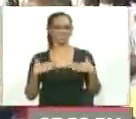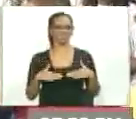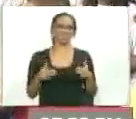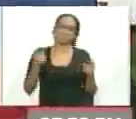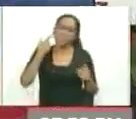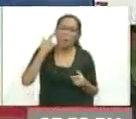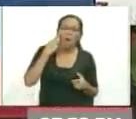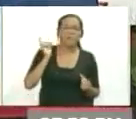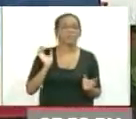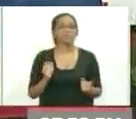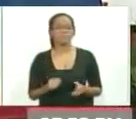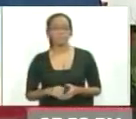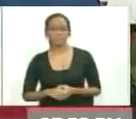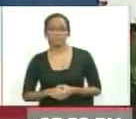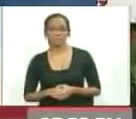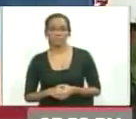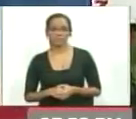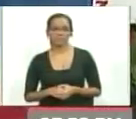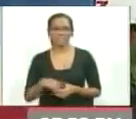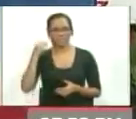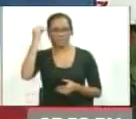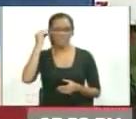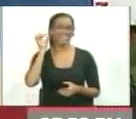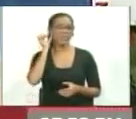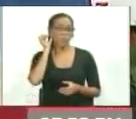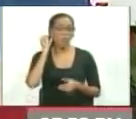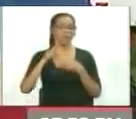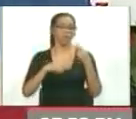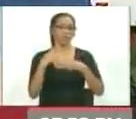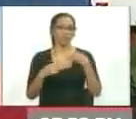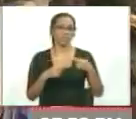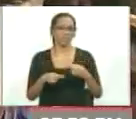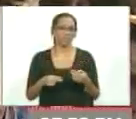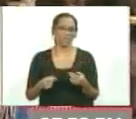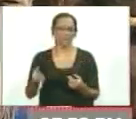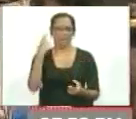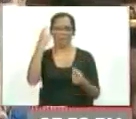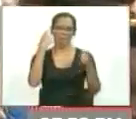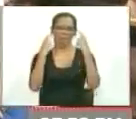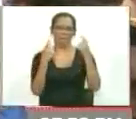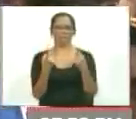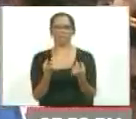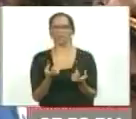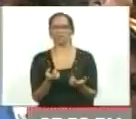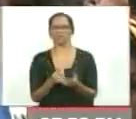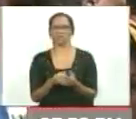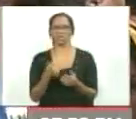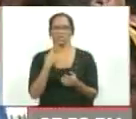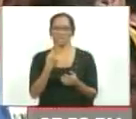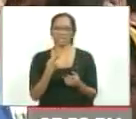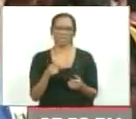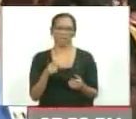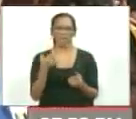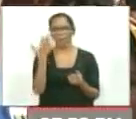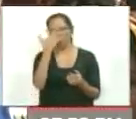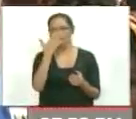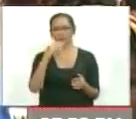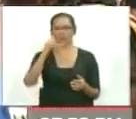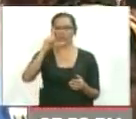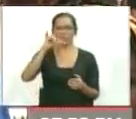entonces creyeron que a esta mujer revolucionaria la insultaban comparándola con Lina Ron. Mire, yo